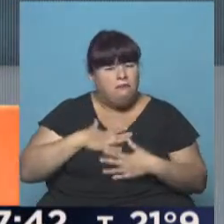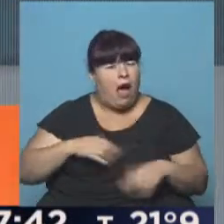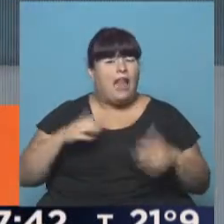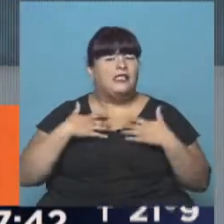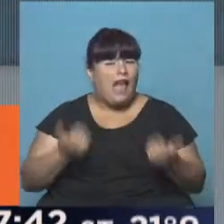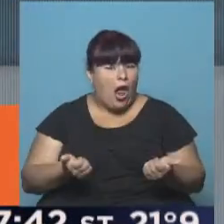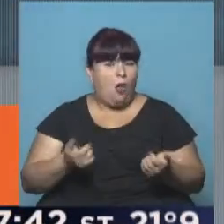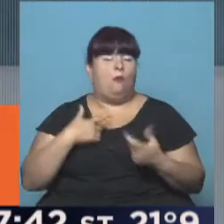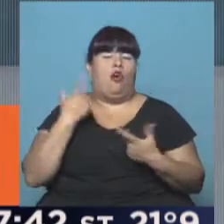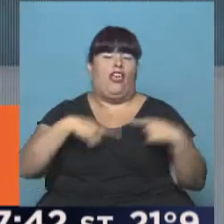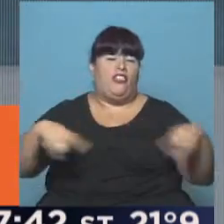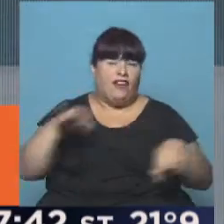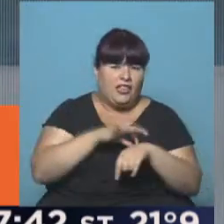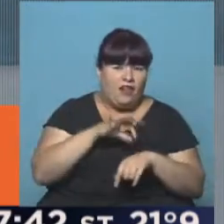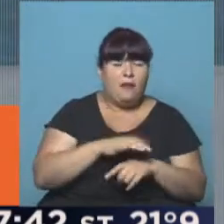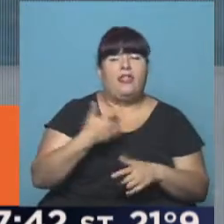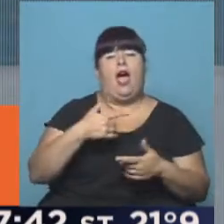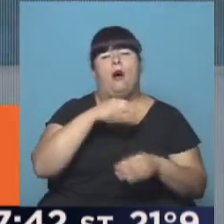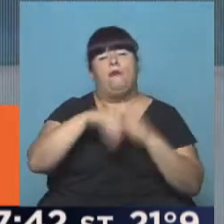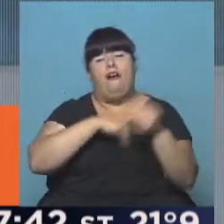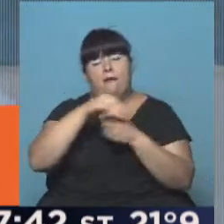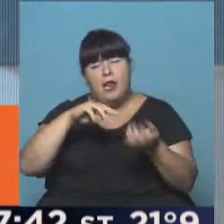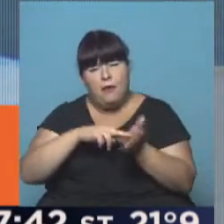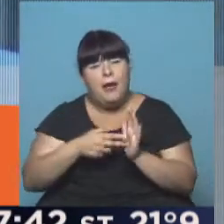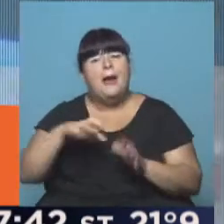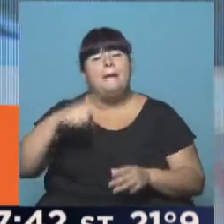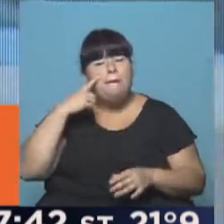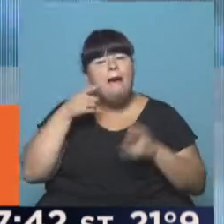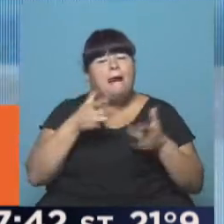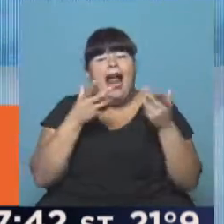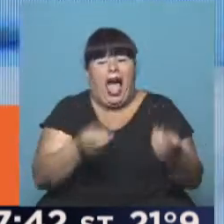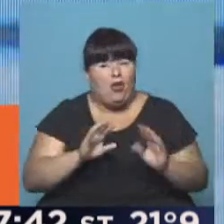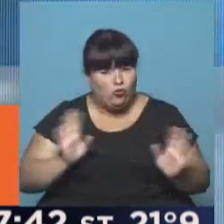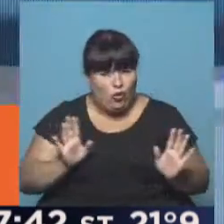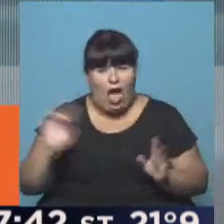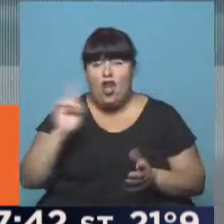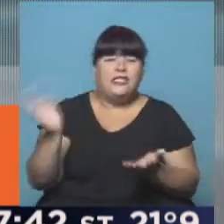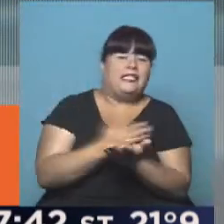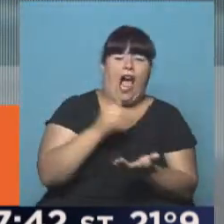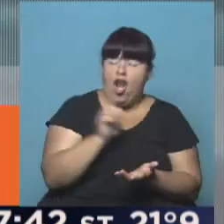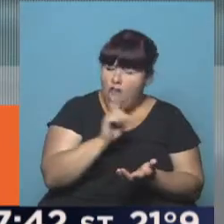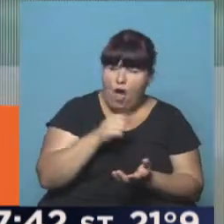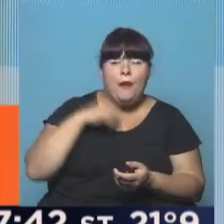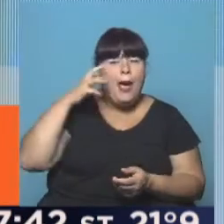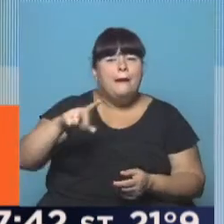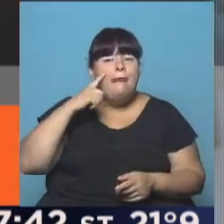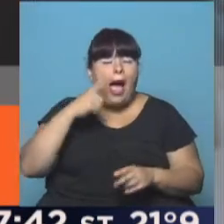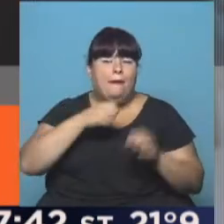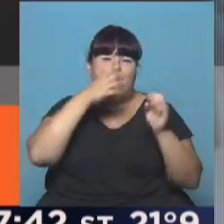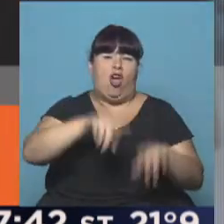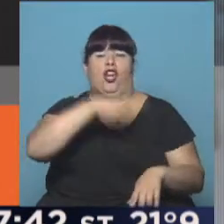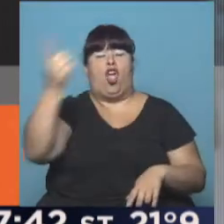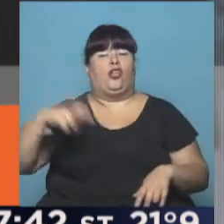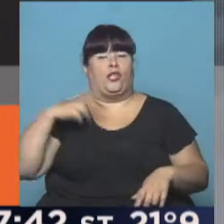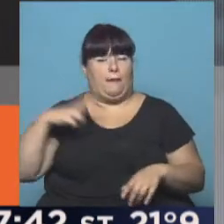angustiosas porque tienen varias enfermedades, porque tuvieron problemas familiares. El PAMI está para ayudar ahí. O sea, nosotros creemos que el PAMI sea superior a muchas